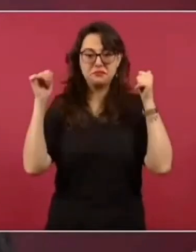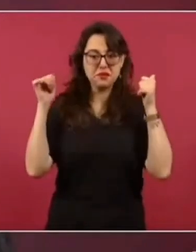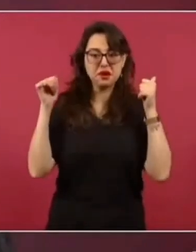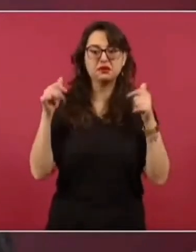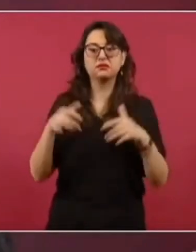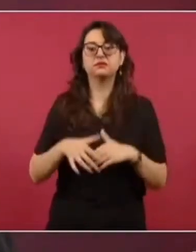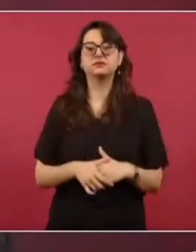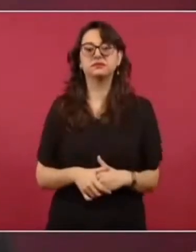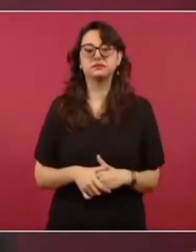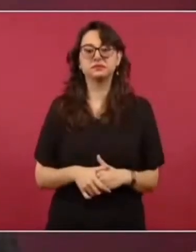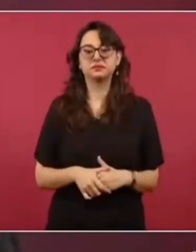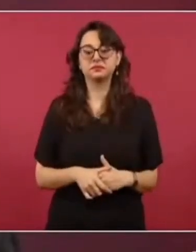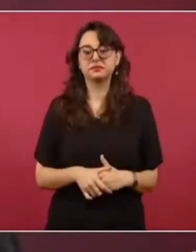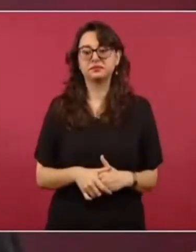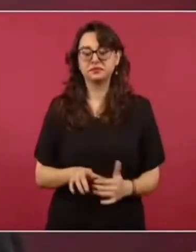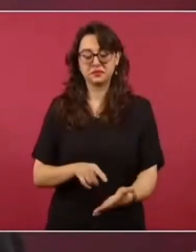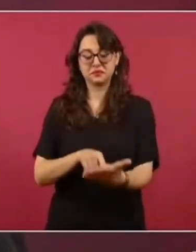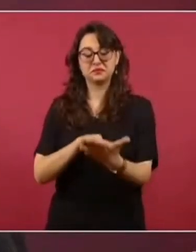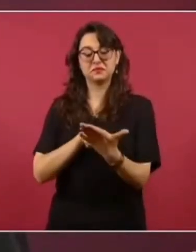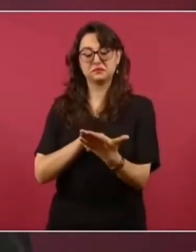Es sí, pero no.